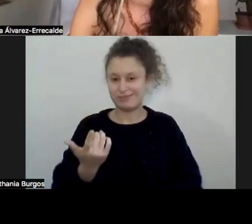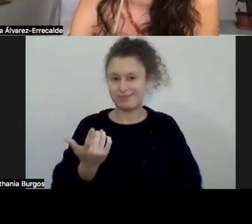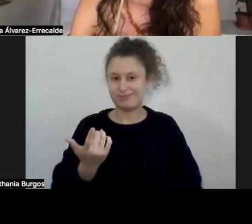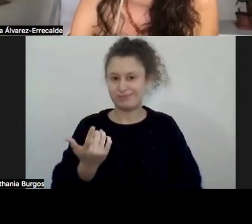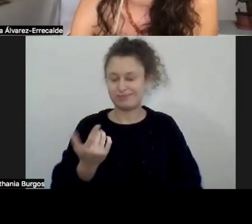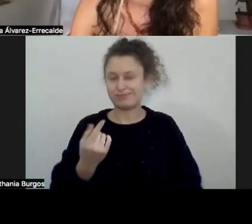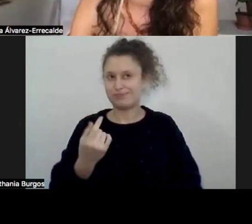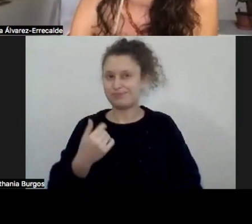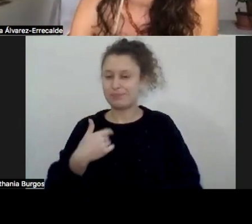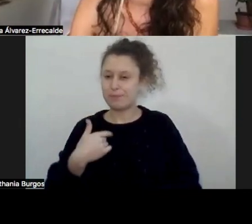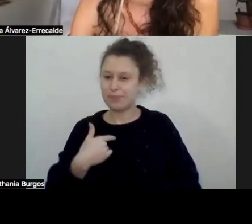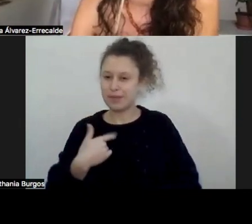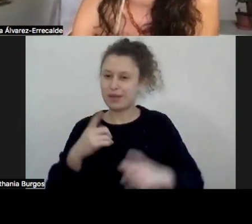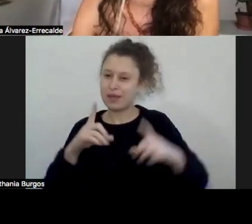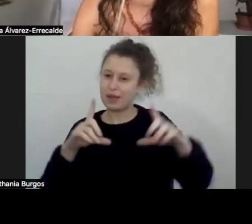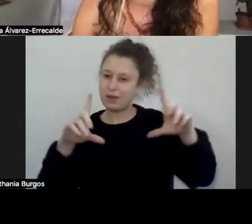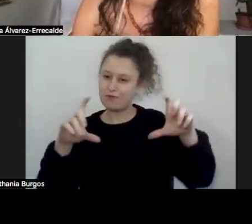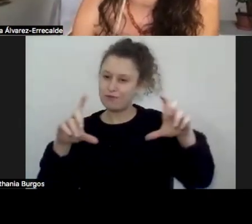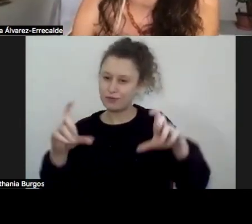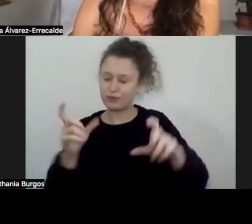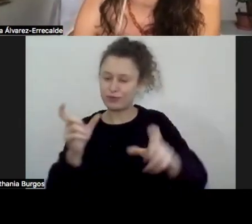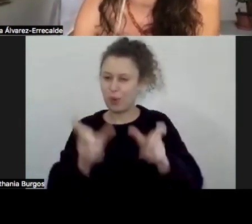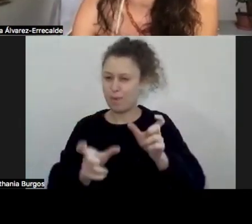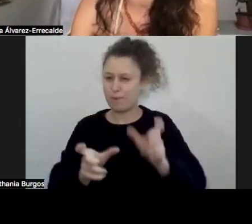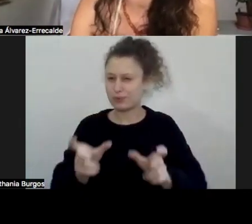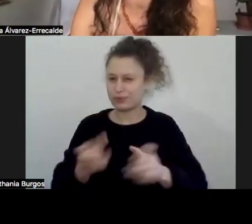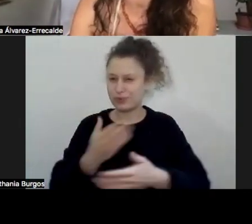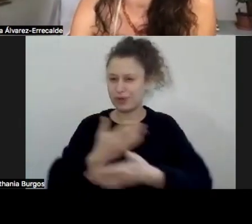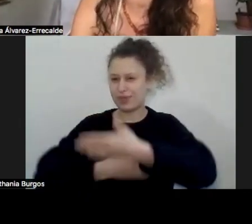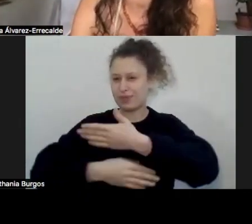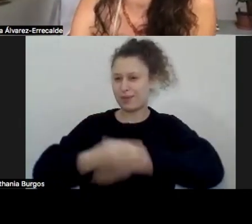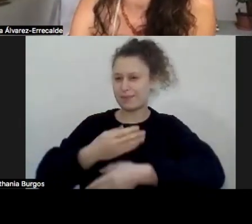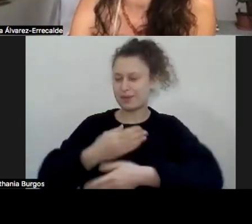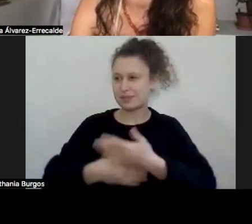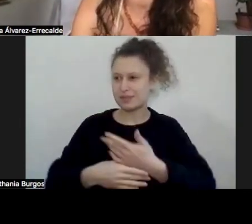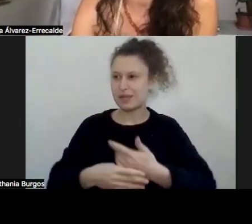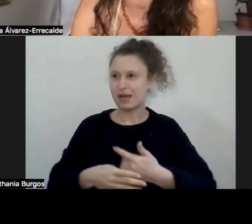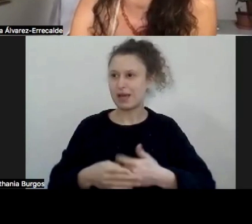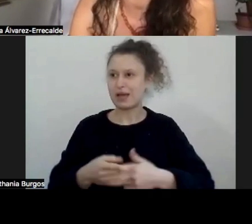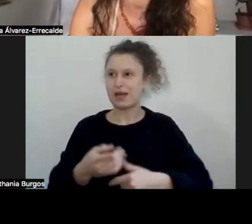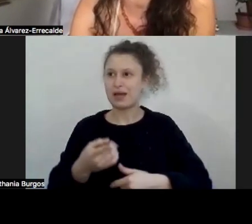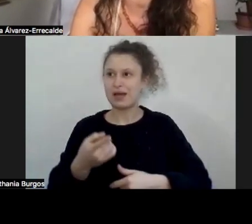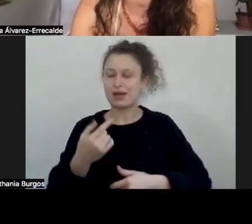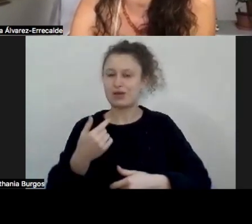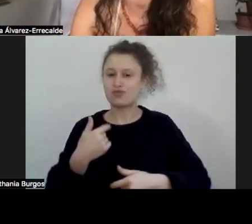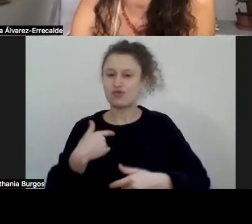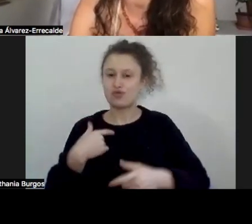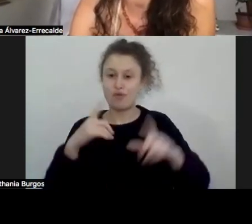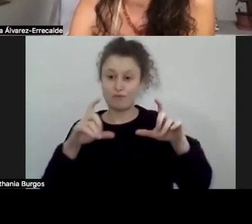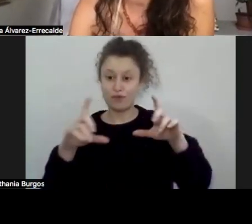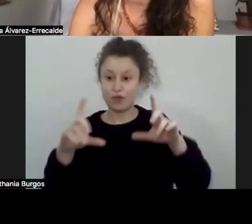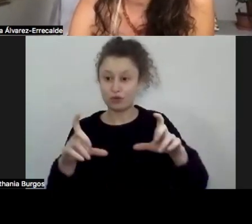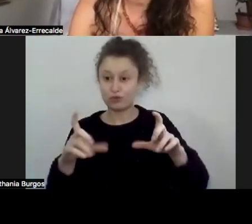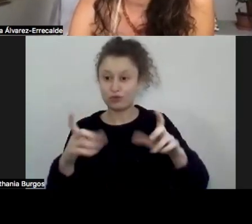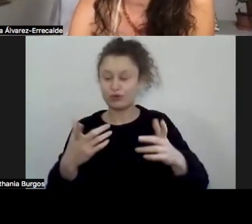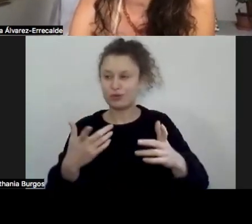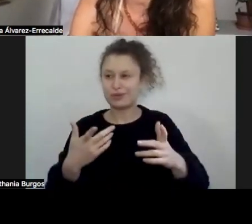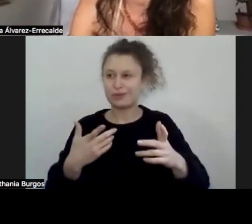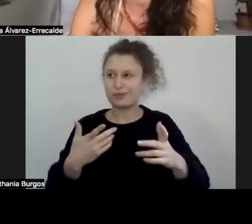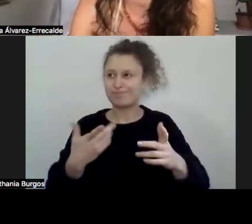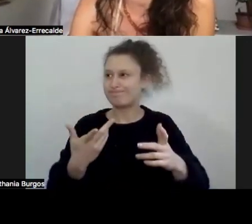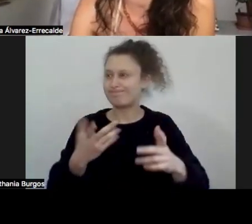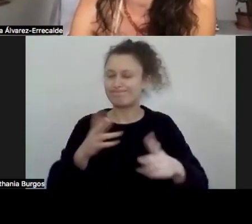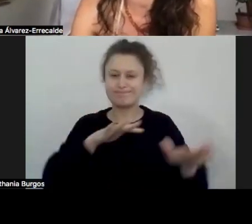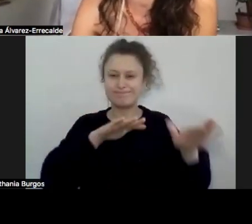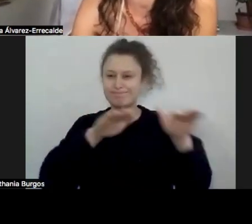hijo, ¿no? Entonces no los puedo ver como raros o como monstruos, que es la traducción de esta palabra en inglés,